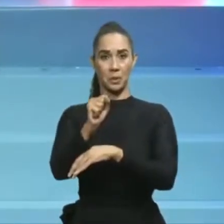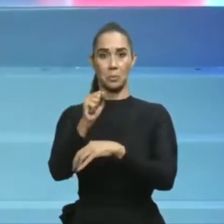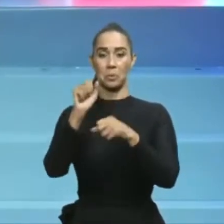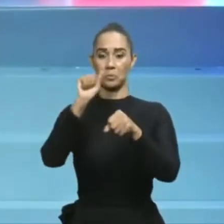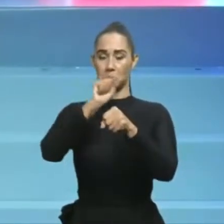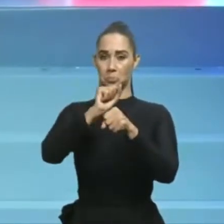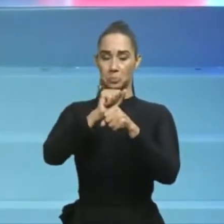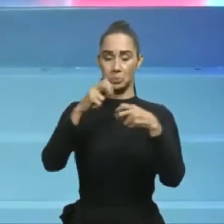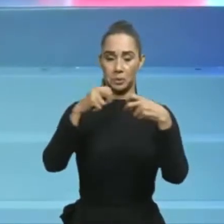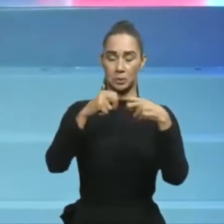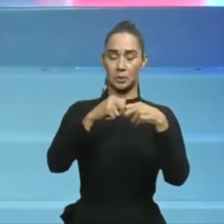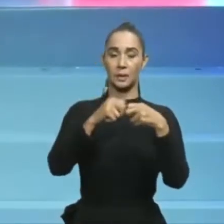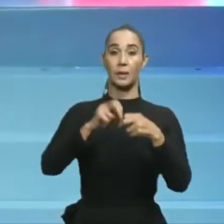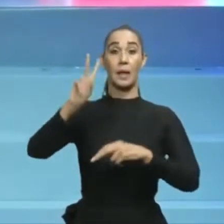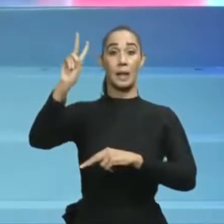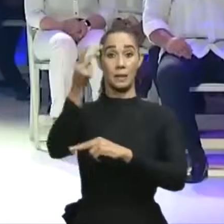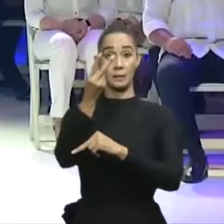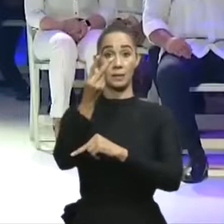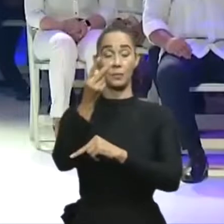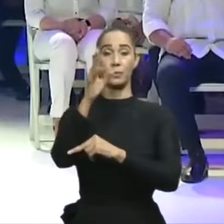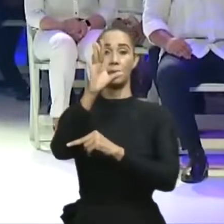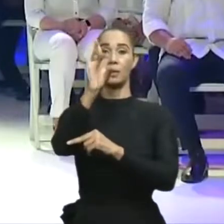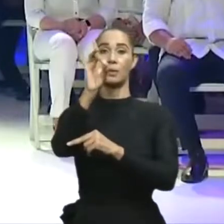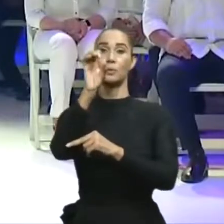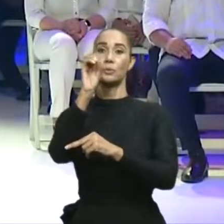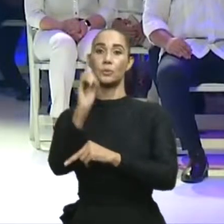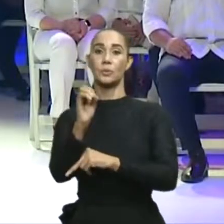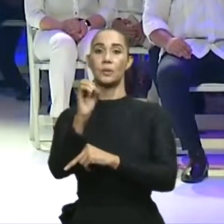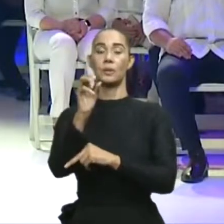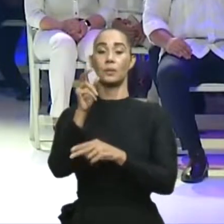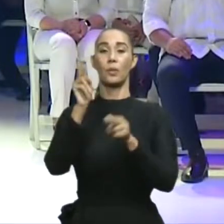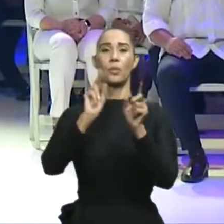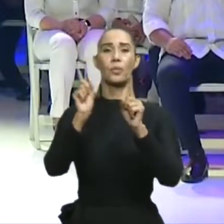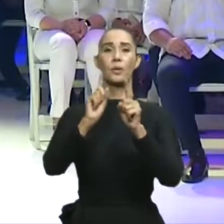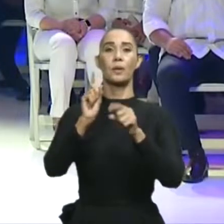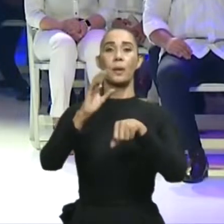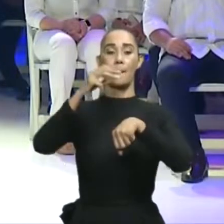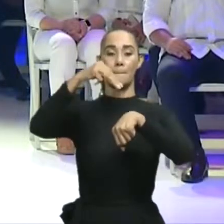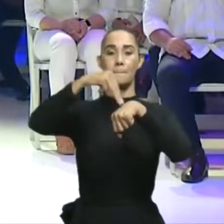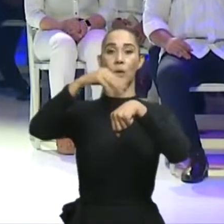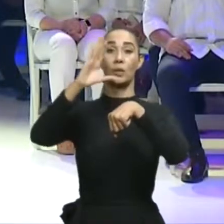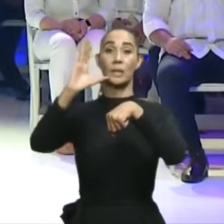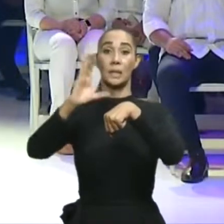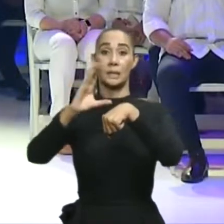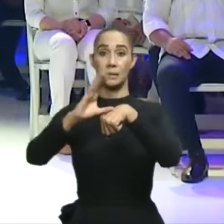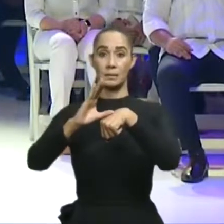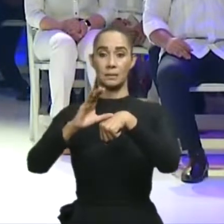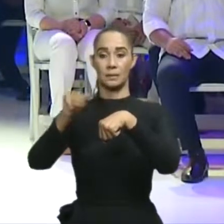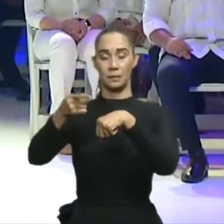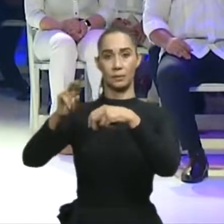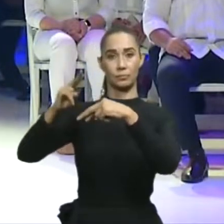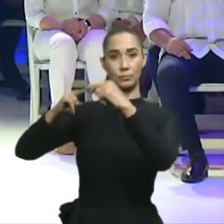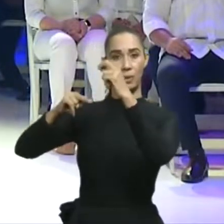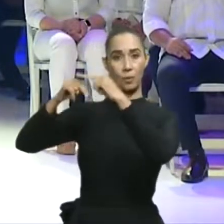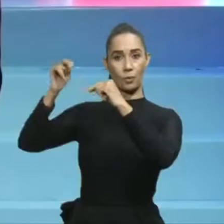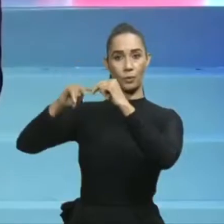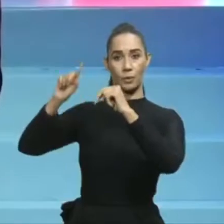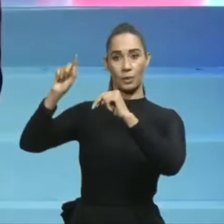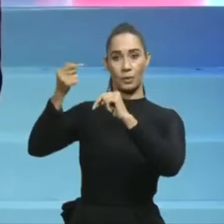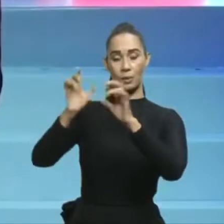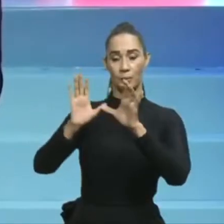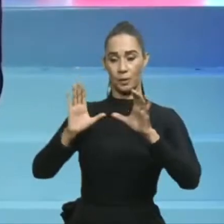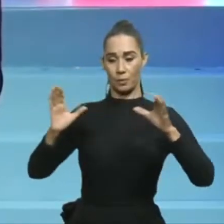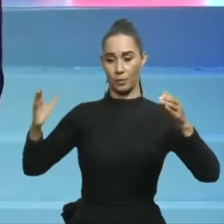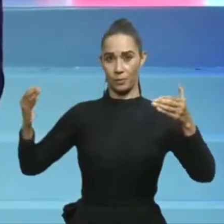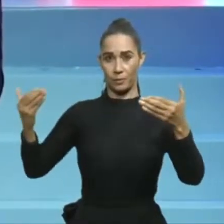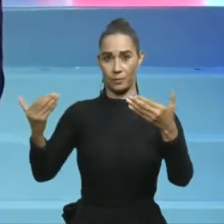año y la segunda de 800 megavatios en manzanillo en montecristi e incluye la construcción de la primera terminal de